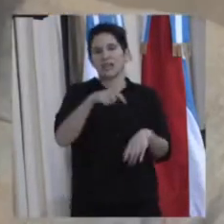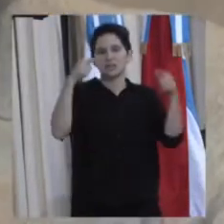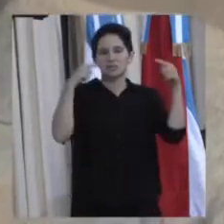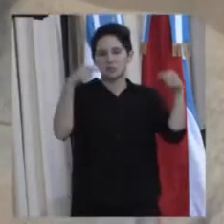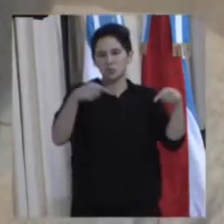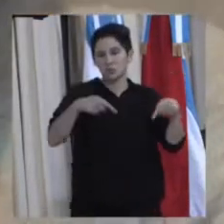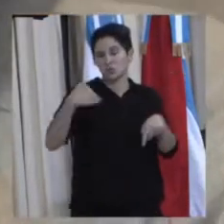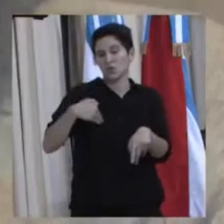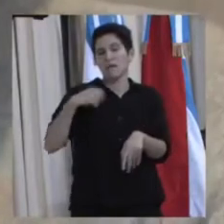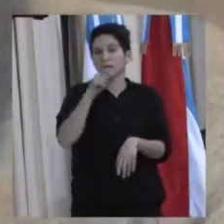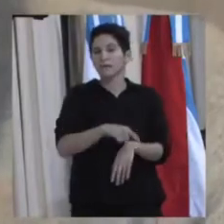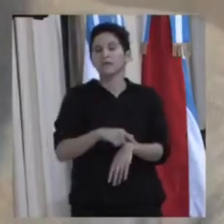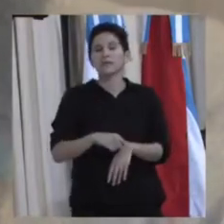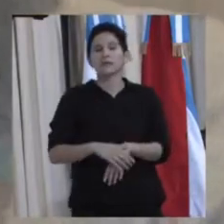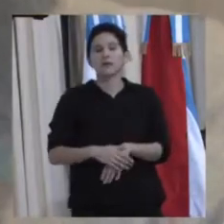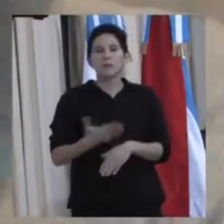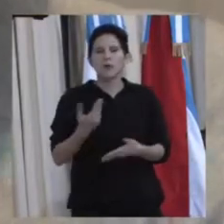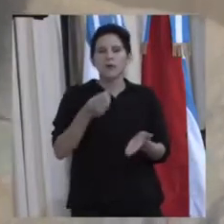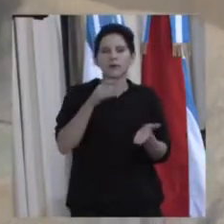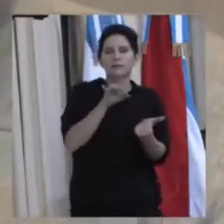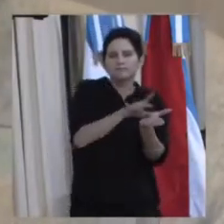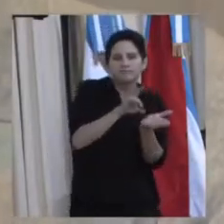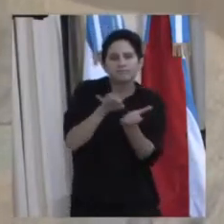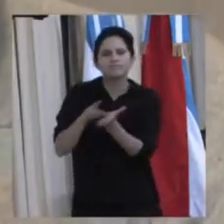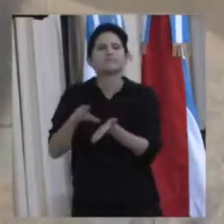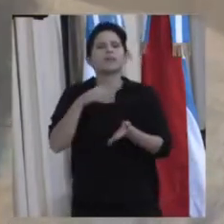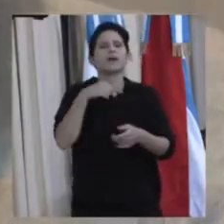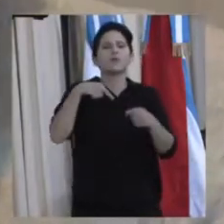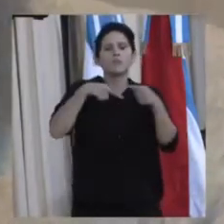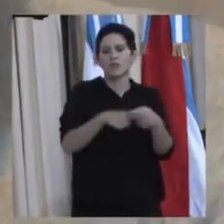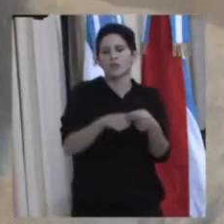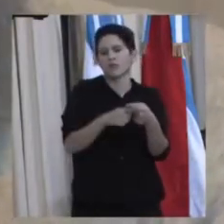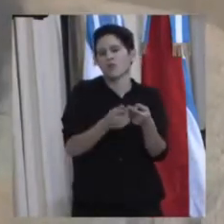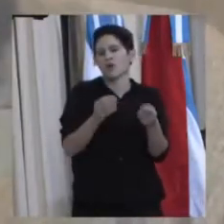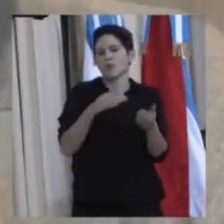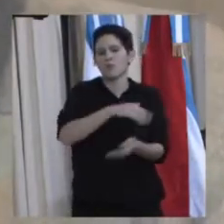estatales, a echar a los políticos que agraviaban